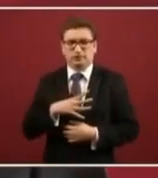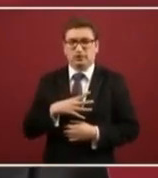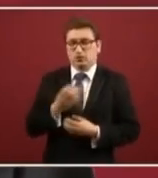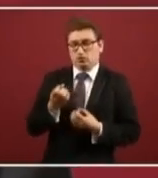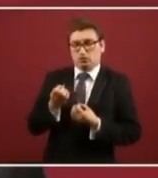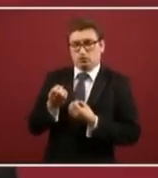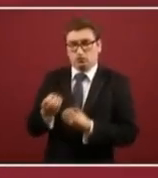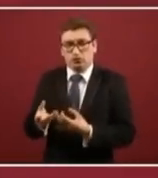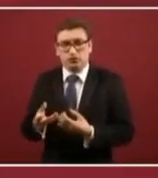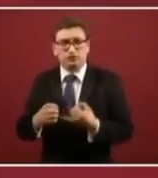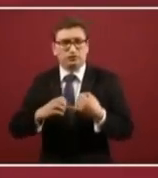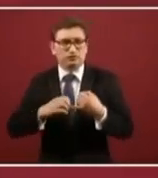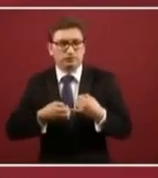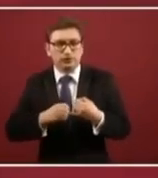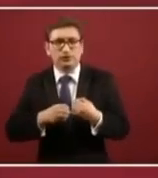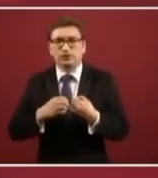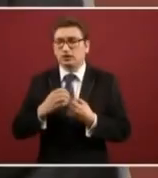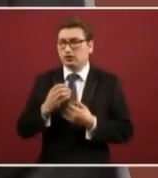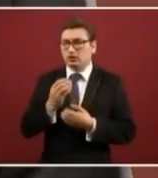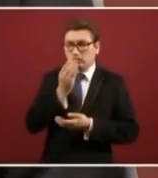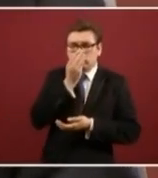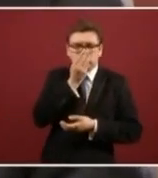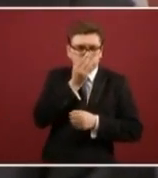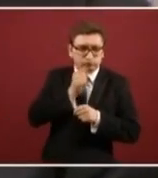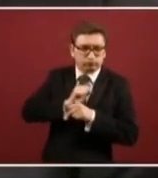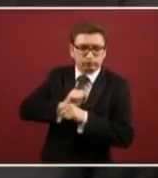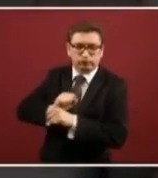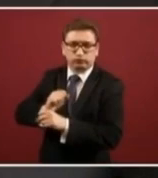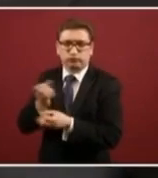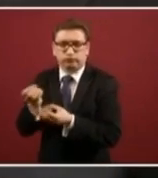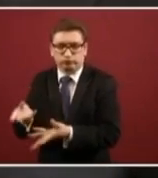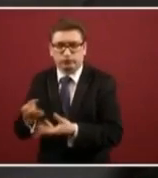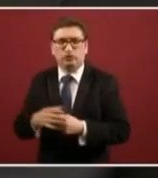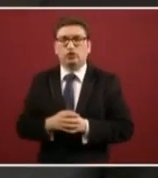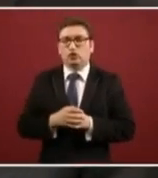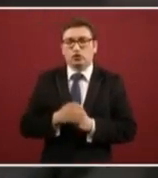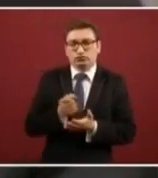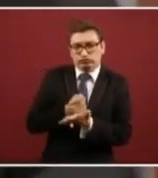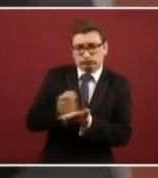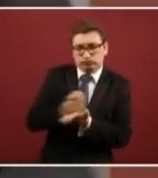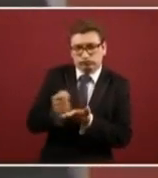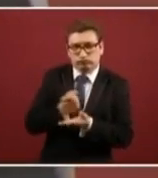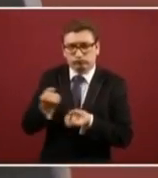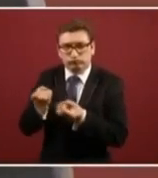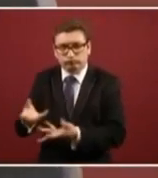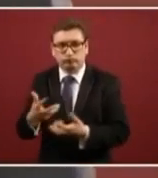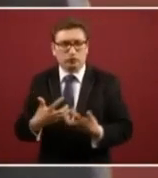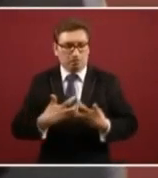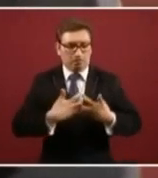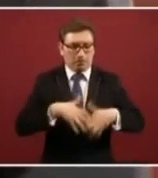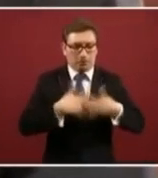semillas, fertilizantes, crédito, mecanización agrícola,